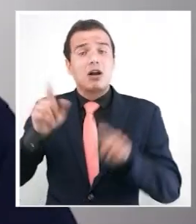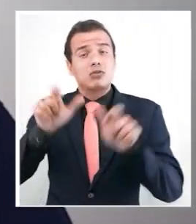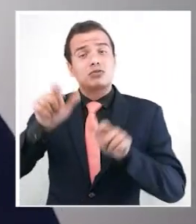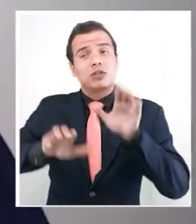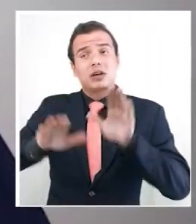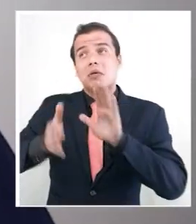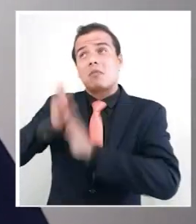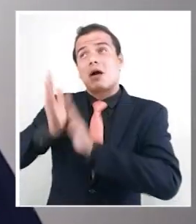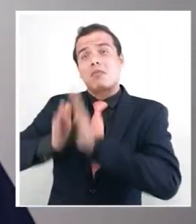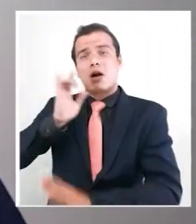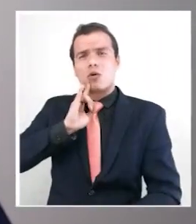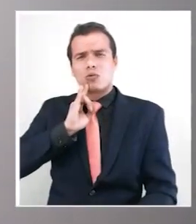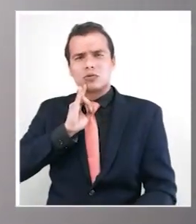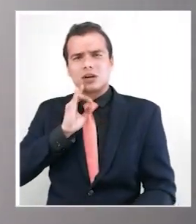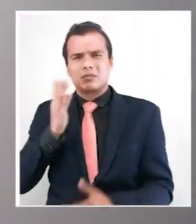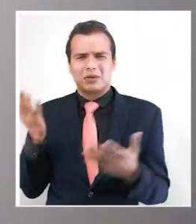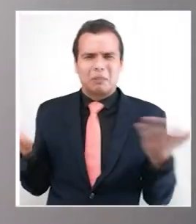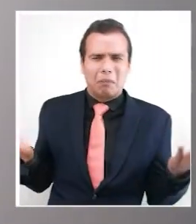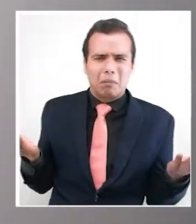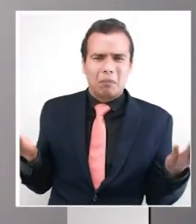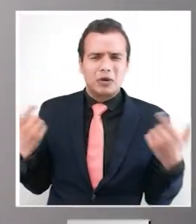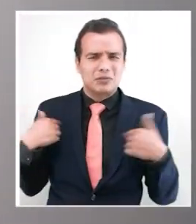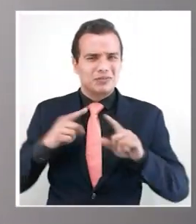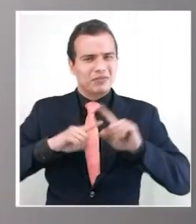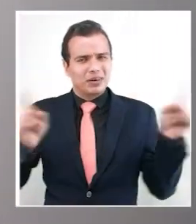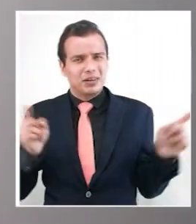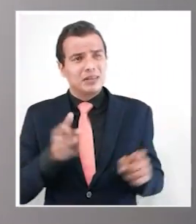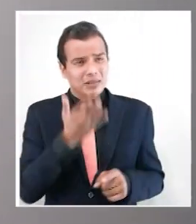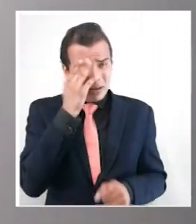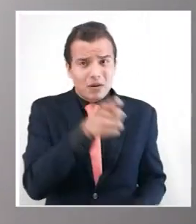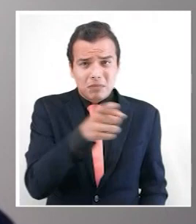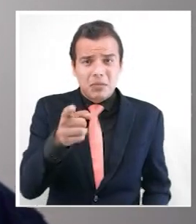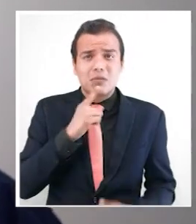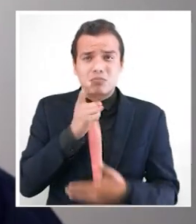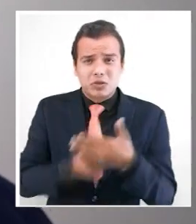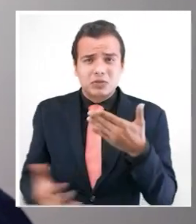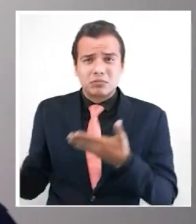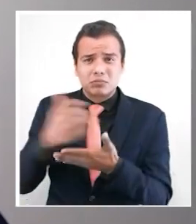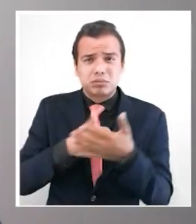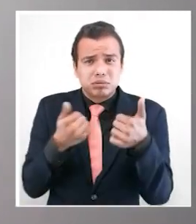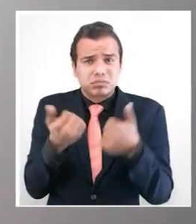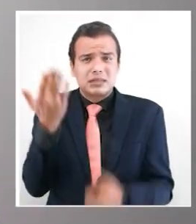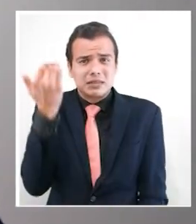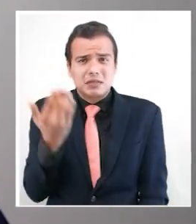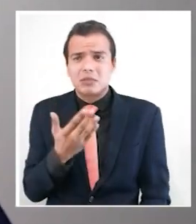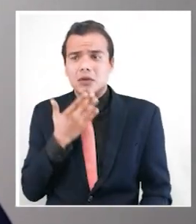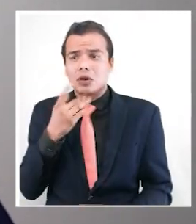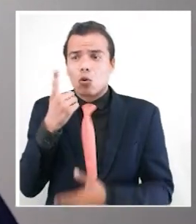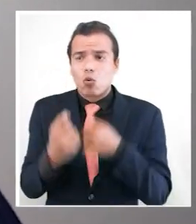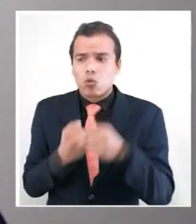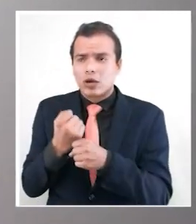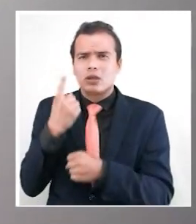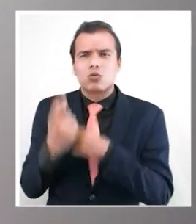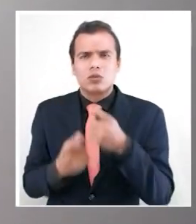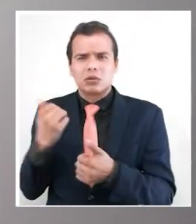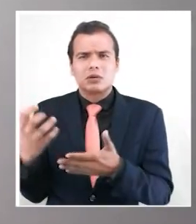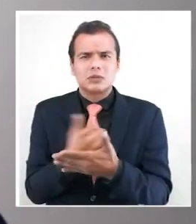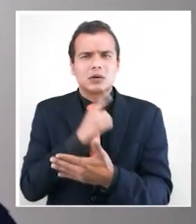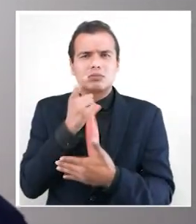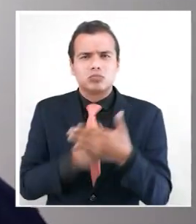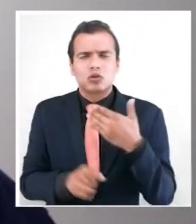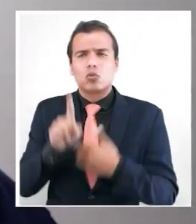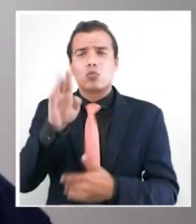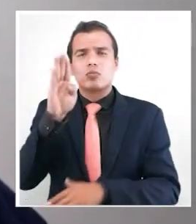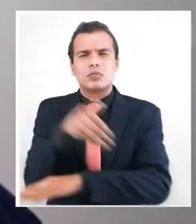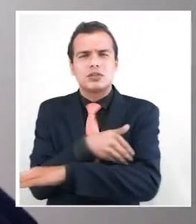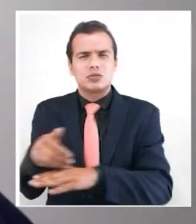Miren, necesitamos 150 mil millones de pesos y eso es lo que hoy en día paga la ciudadanía. Un recaudo de más de un billón de pesos anuales, de ahí lo